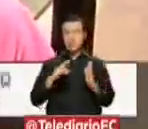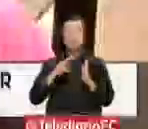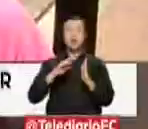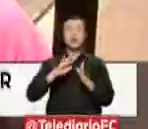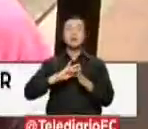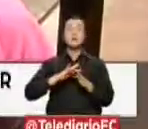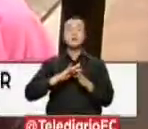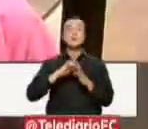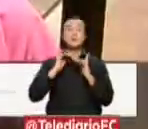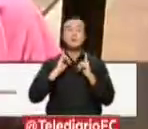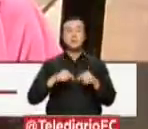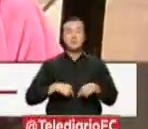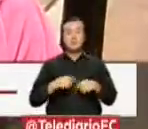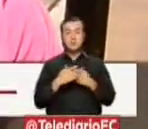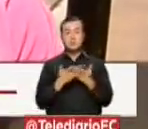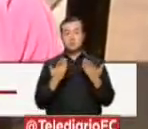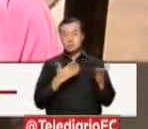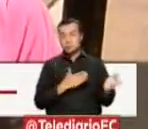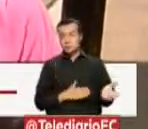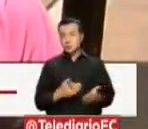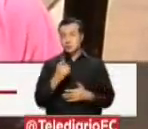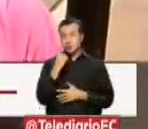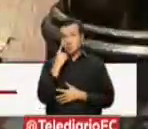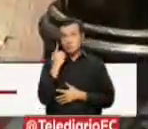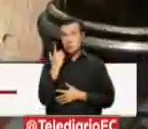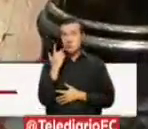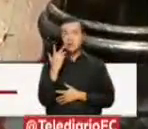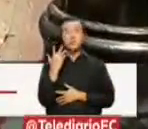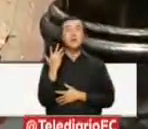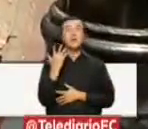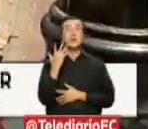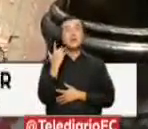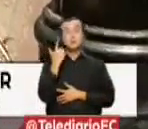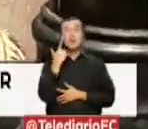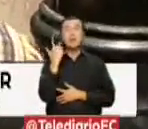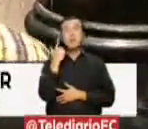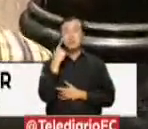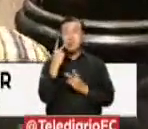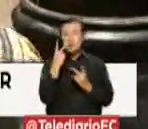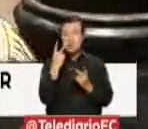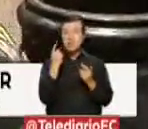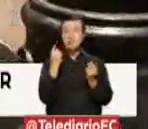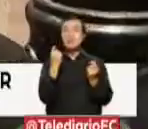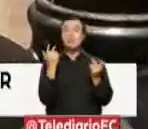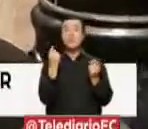yo compro la leche, vino la expedición, nada más. Yo lo que veo es el precio y